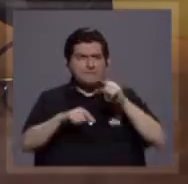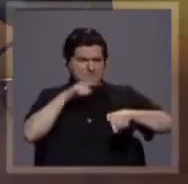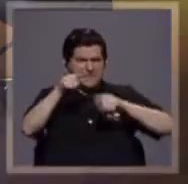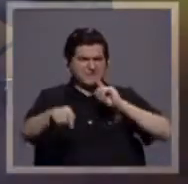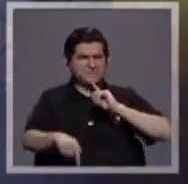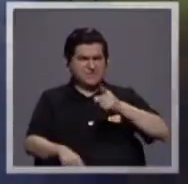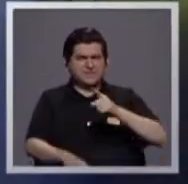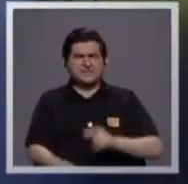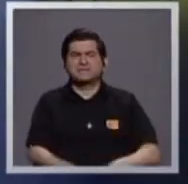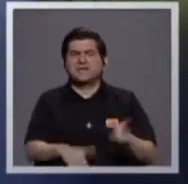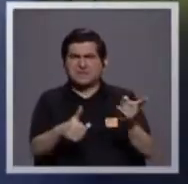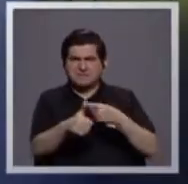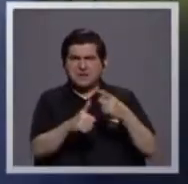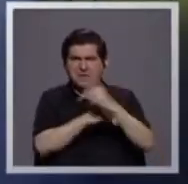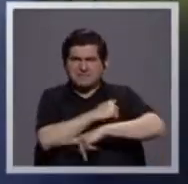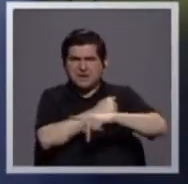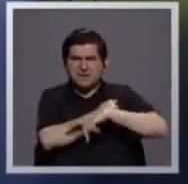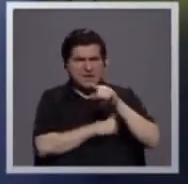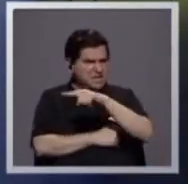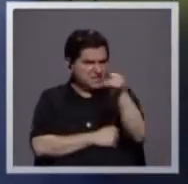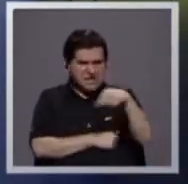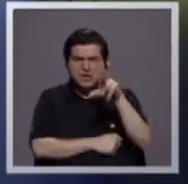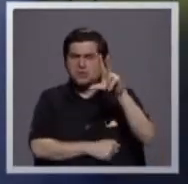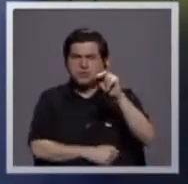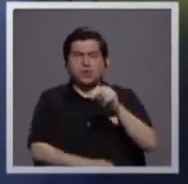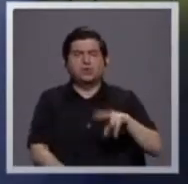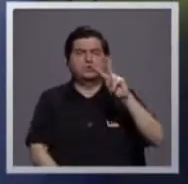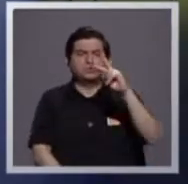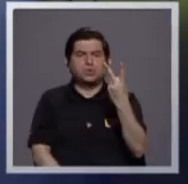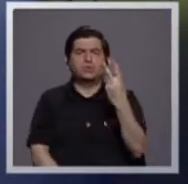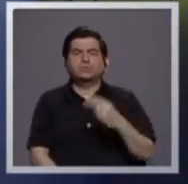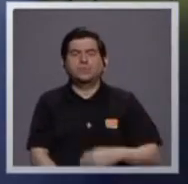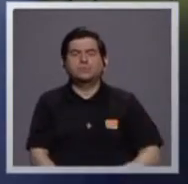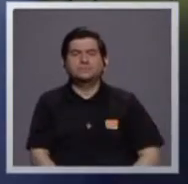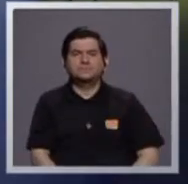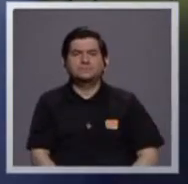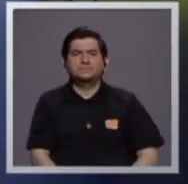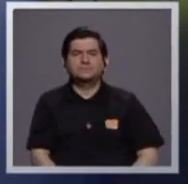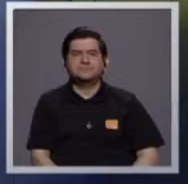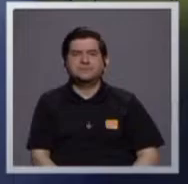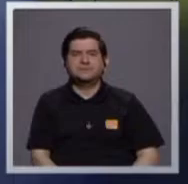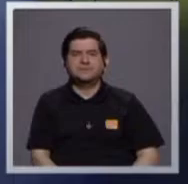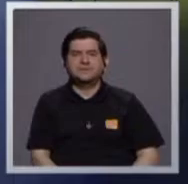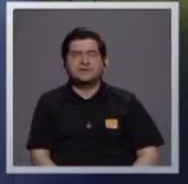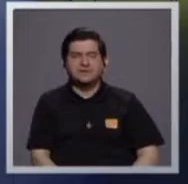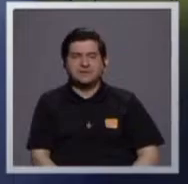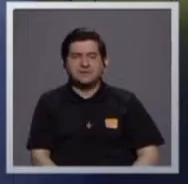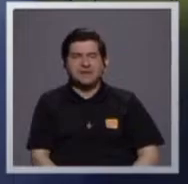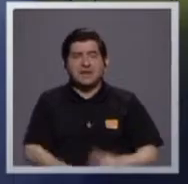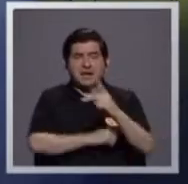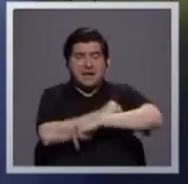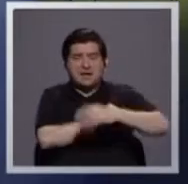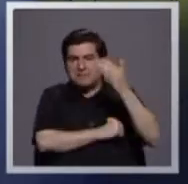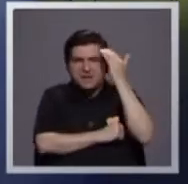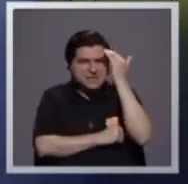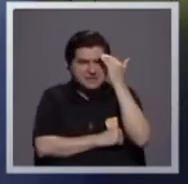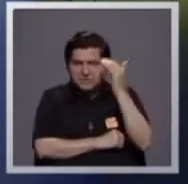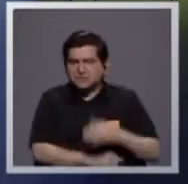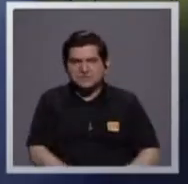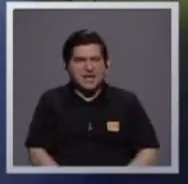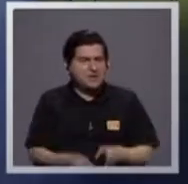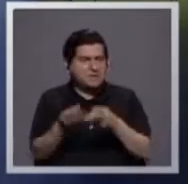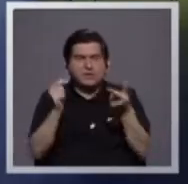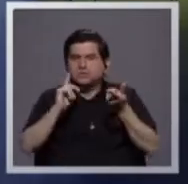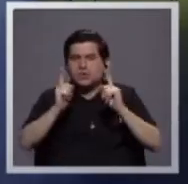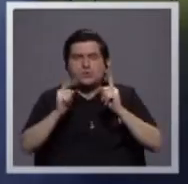decía que primero el país no son ellos. Y segundo, ¿verdad? Que tan no son ellos que el país no sabe cuáles son las soluciones que se requieren,